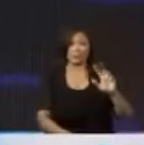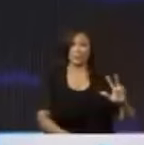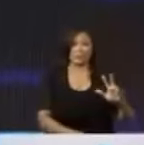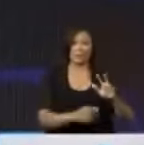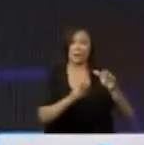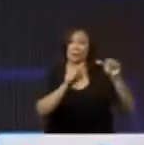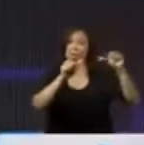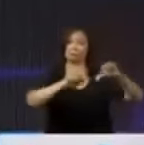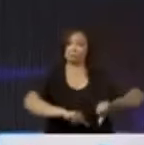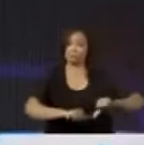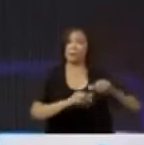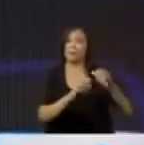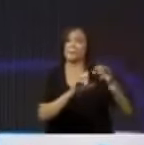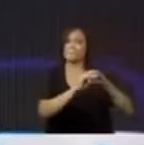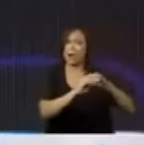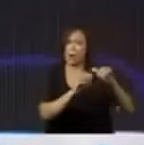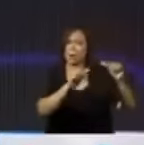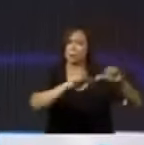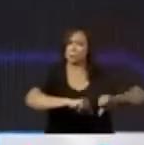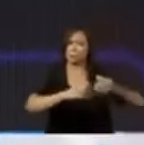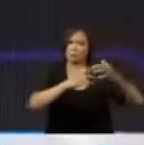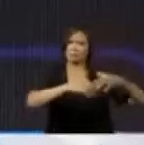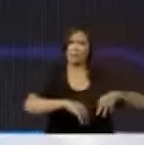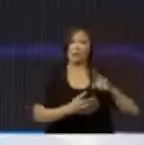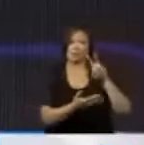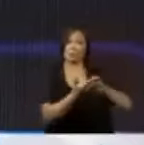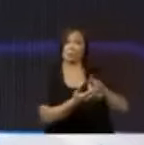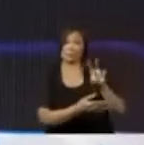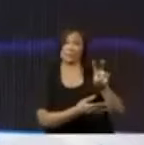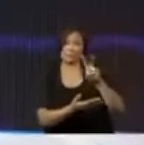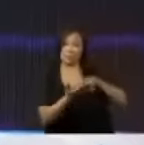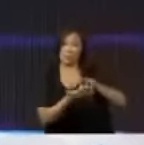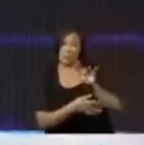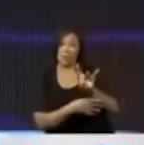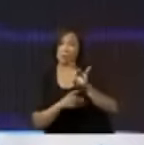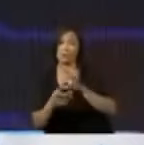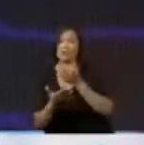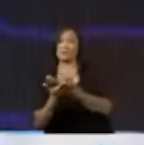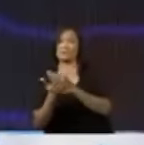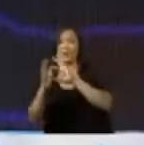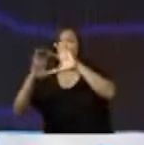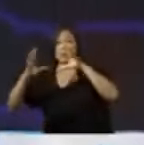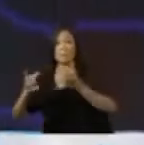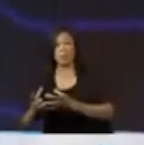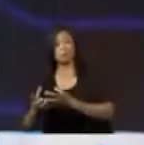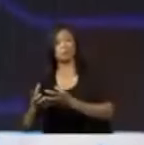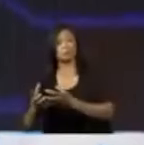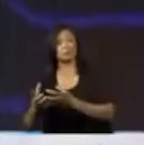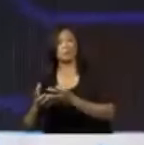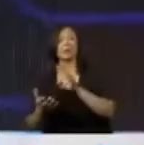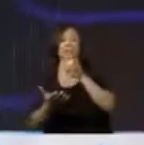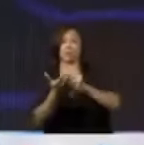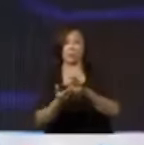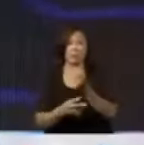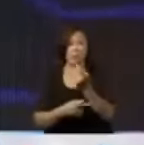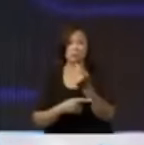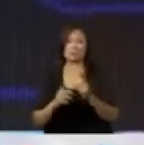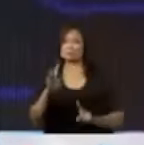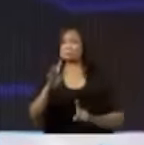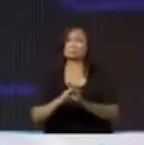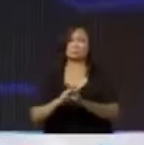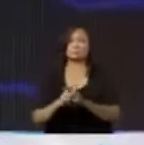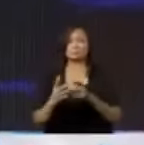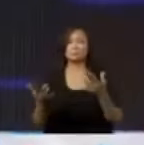Con la quiebra de bancos, y cuando estábamos ya en el 2007-2008, la crisis financiera global, y hacia el 2011 entonces se